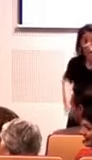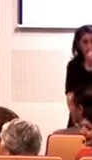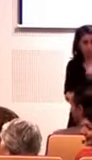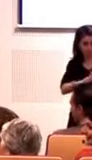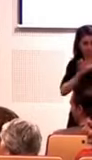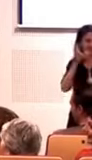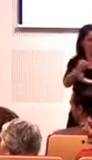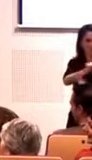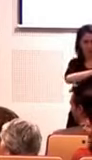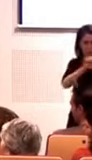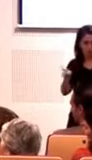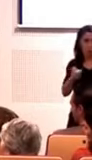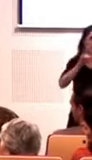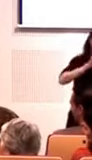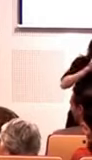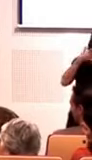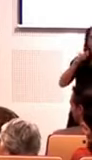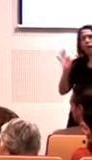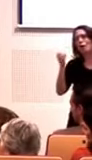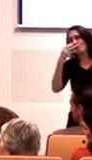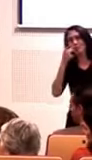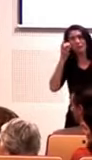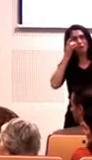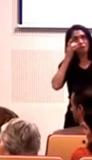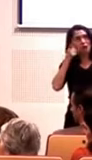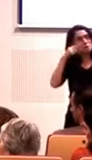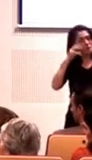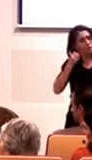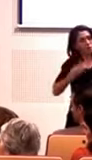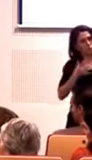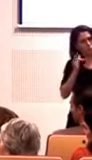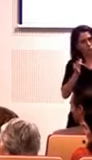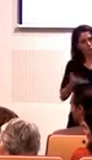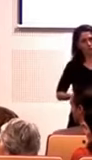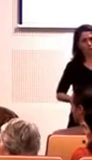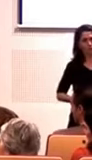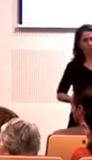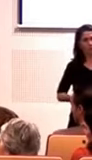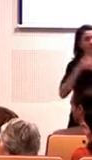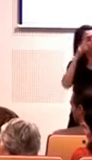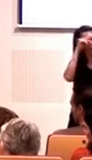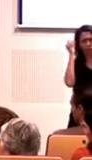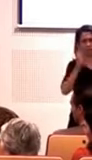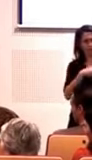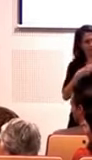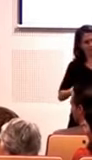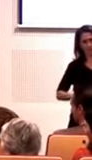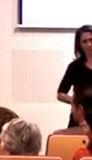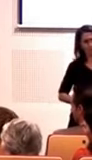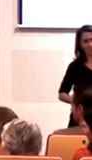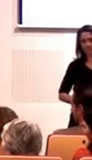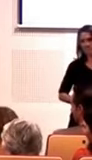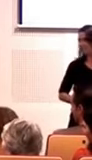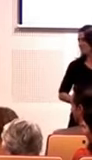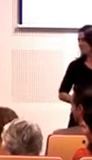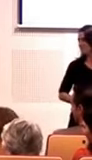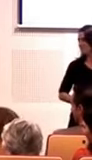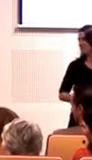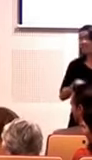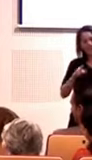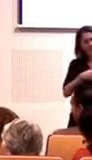o regular, pero bueno, o sea, bien, aquello no se me olvidará en la vida. Y esto sí que lo